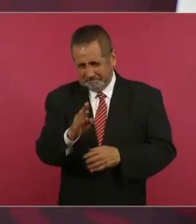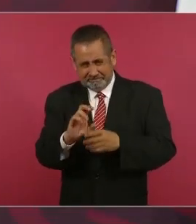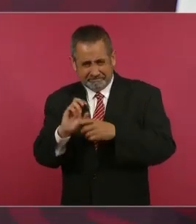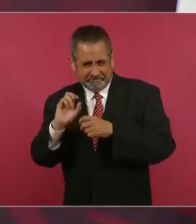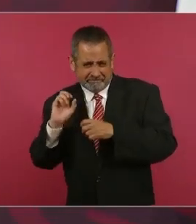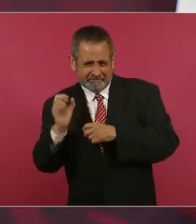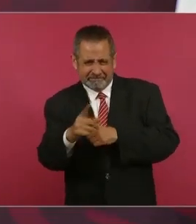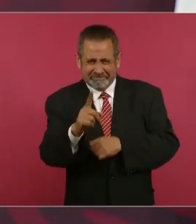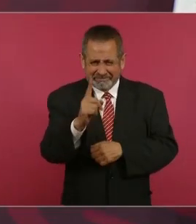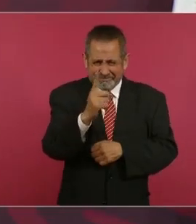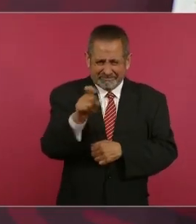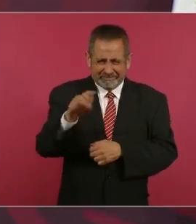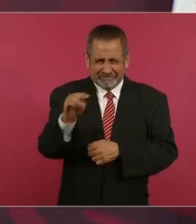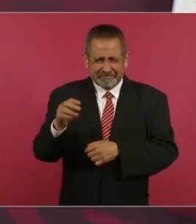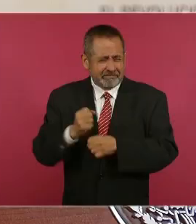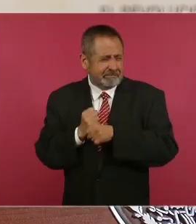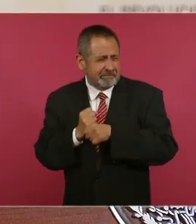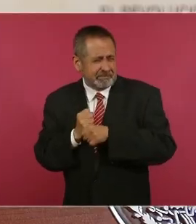de 100 millas.